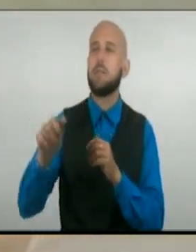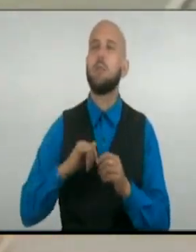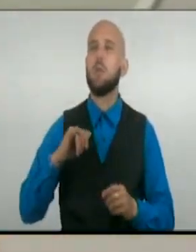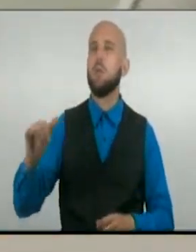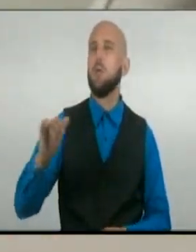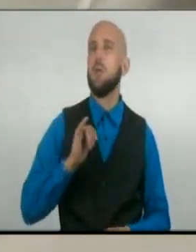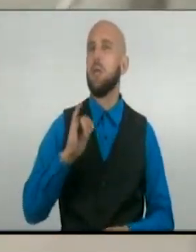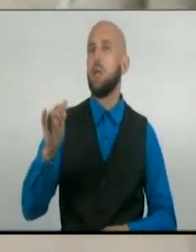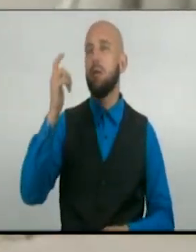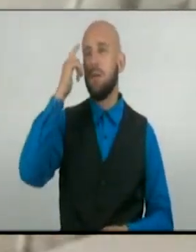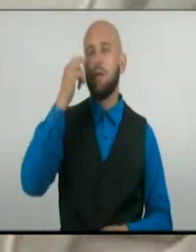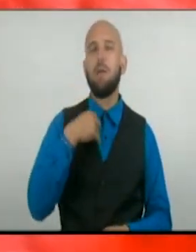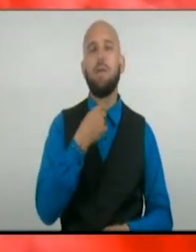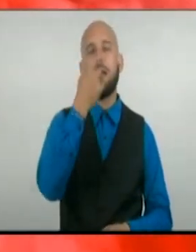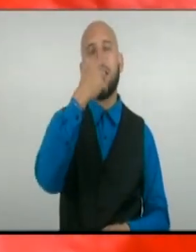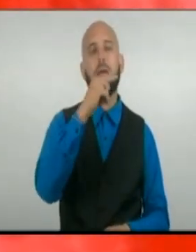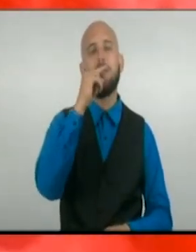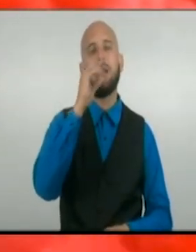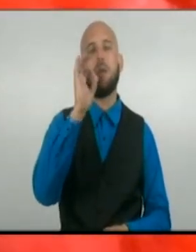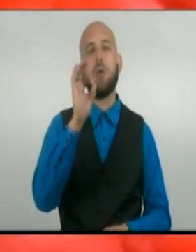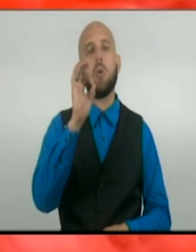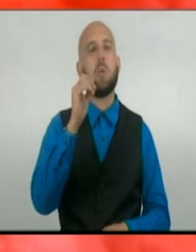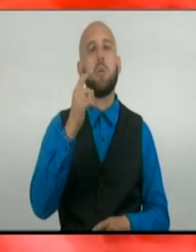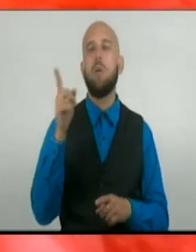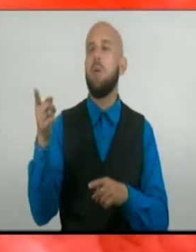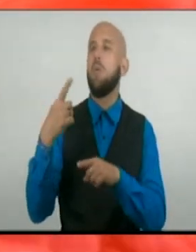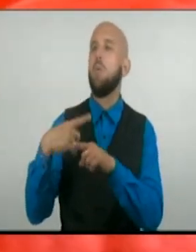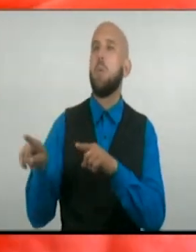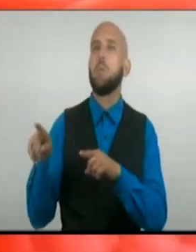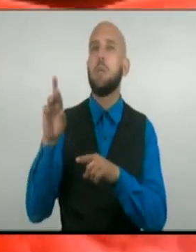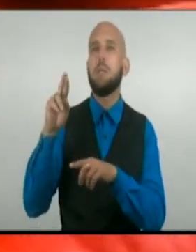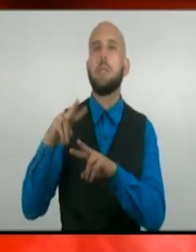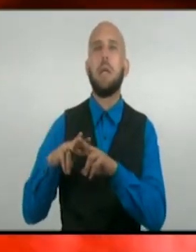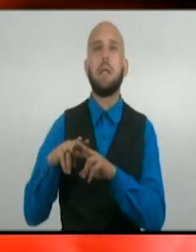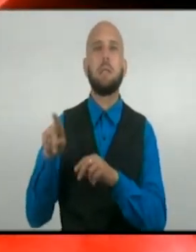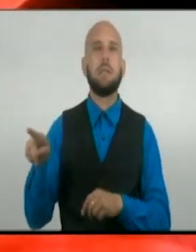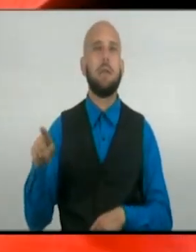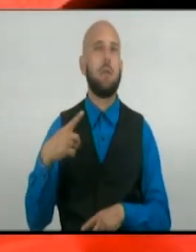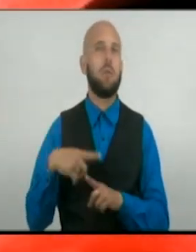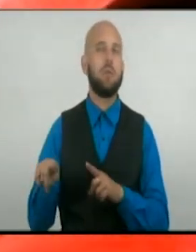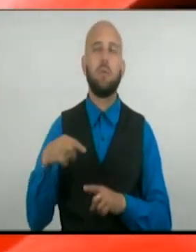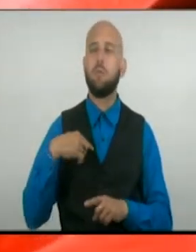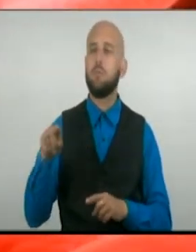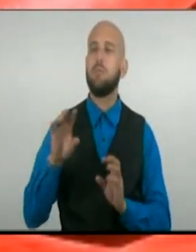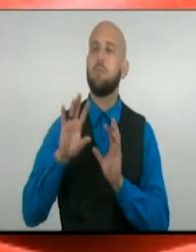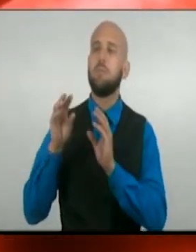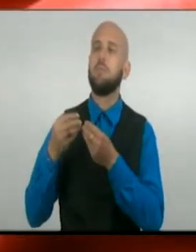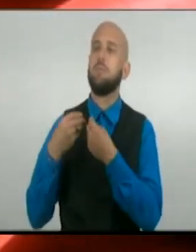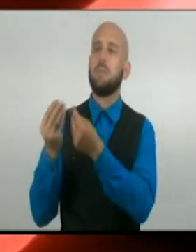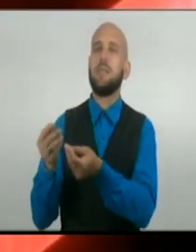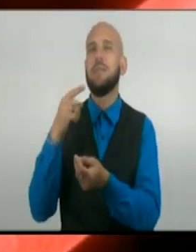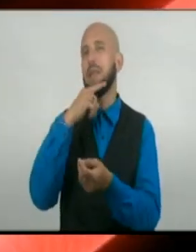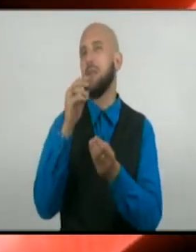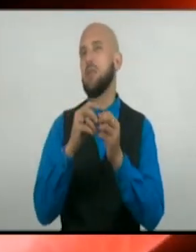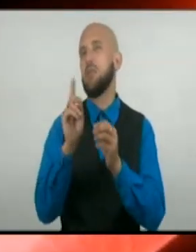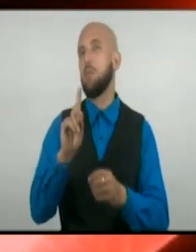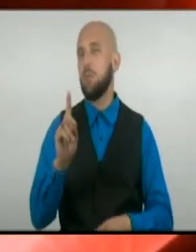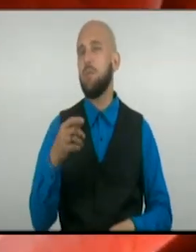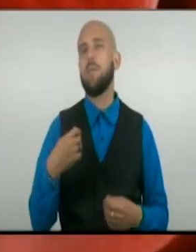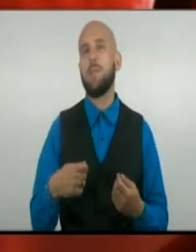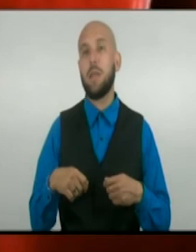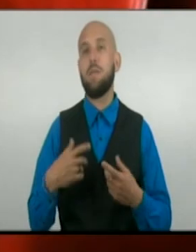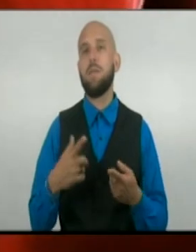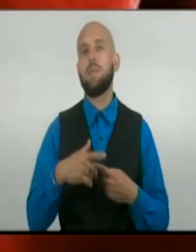sanguíneo ave o rh del enfermo que va a recibir la transfusión las personas del grupo ave